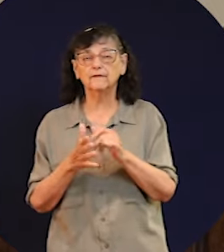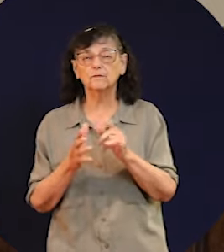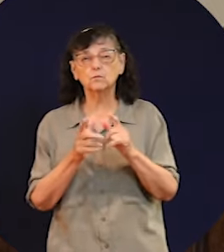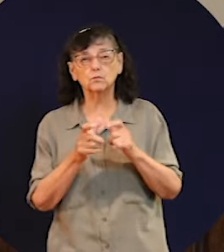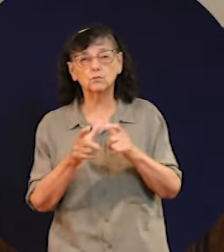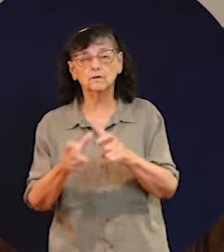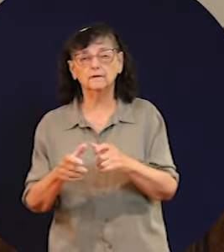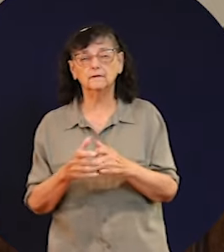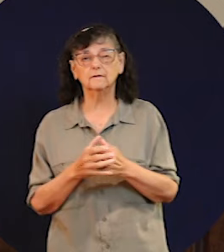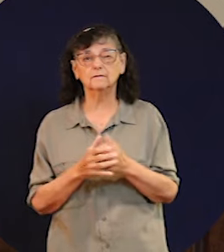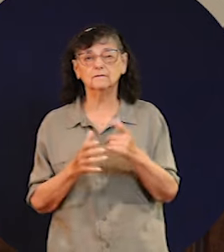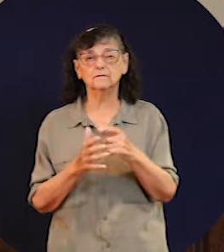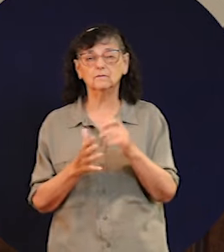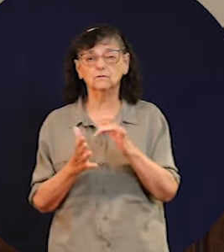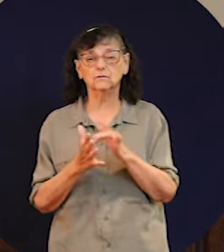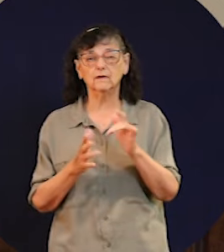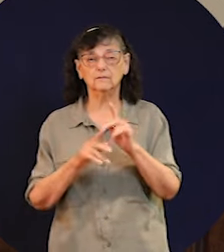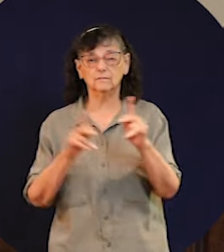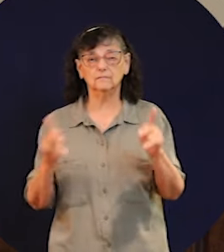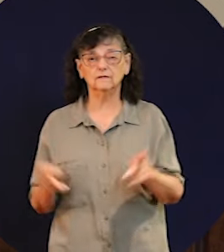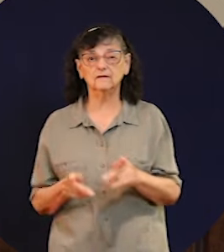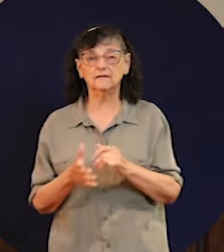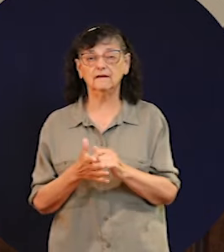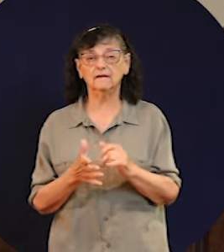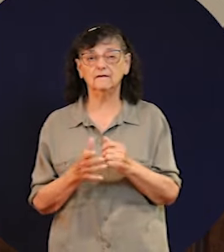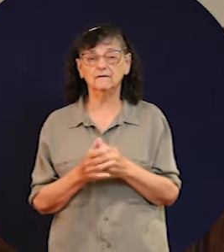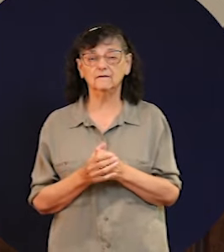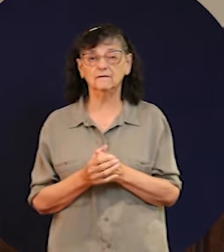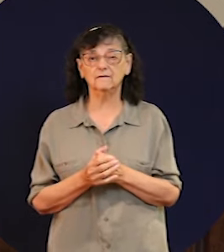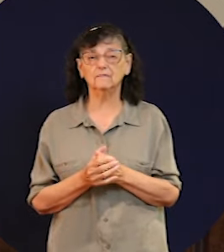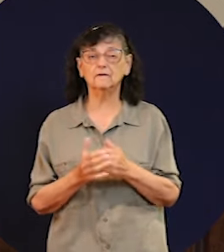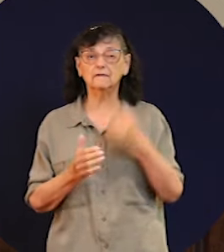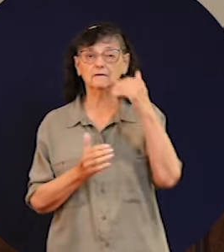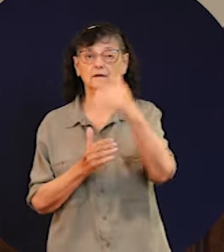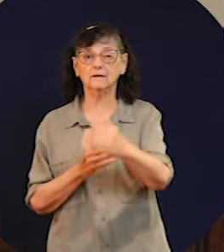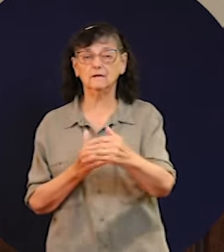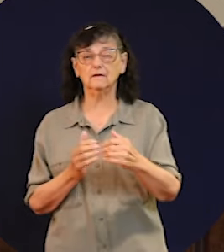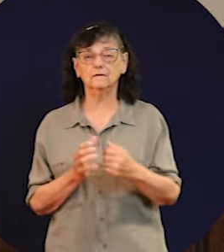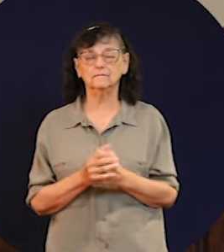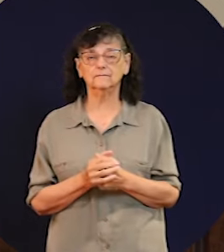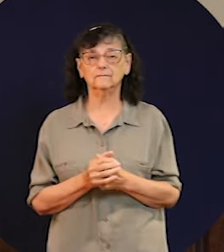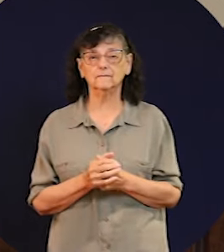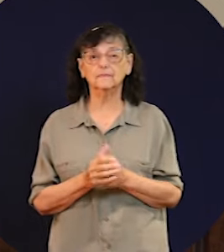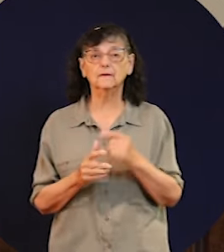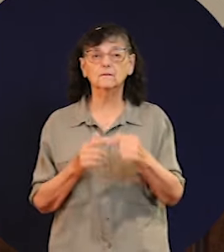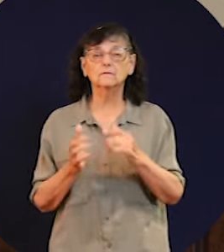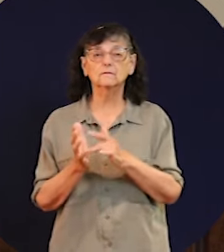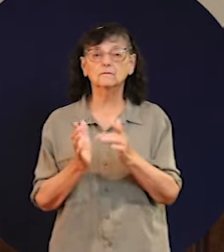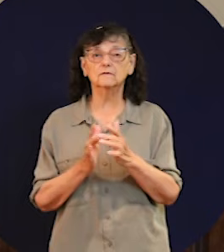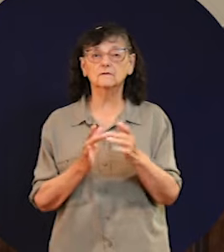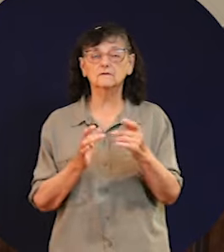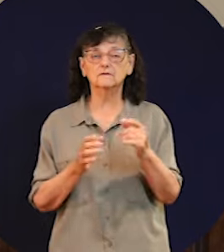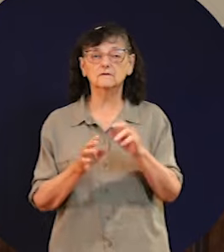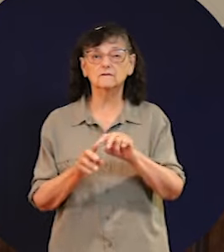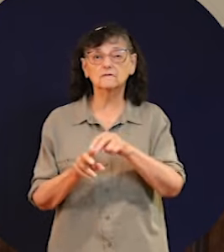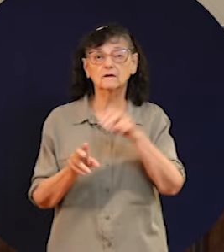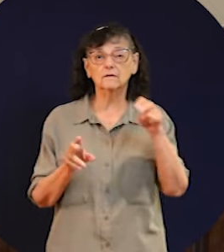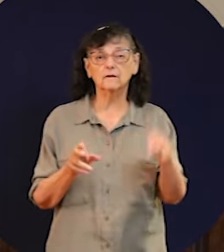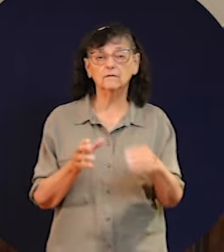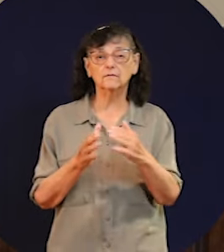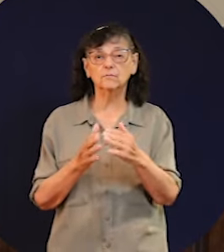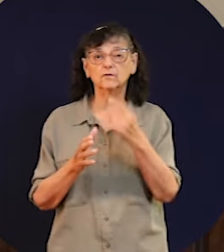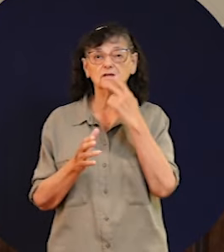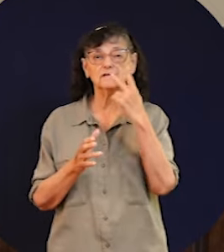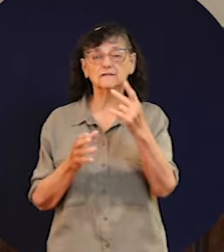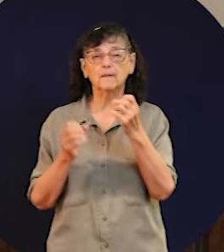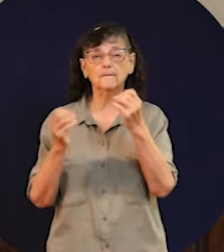corriendo por tierra a aquel sitio y se les adelantaron. Cuando Jesús desembarcó, vio